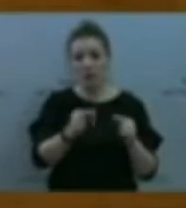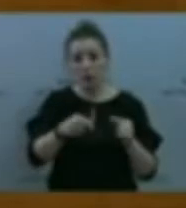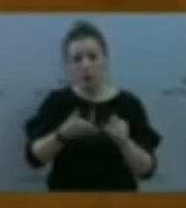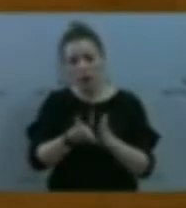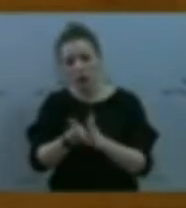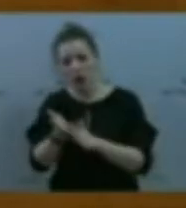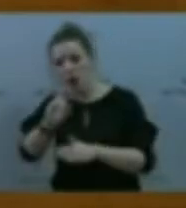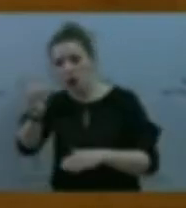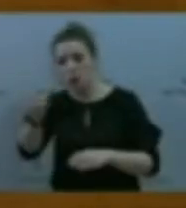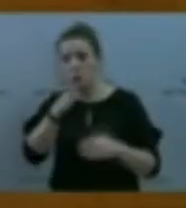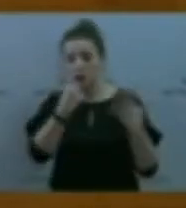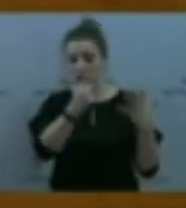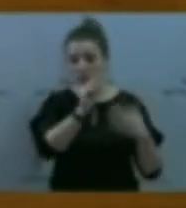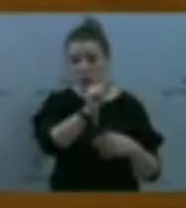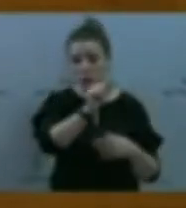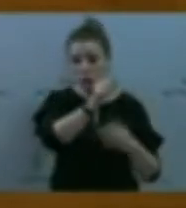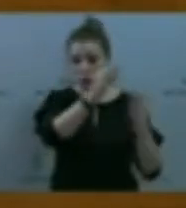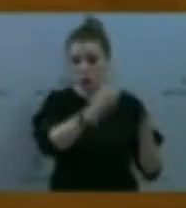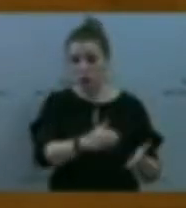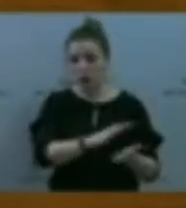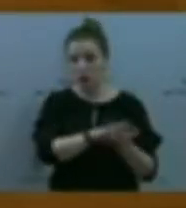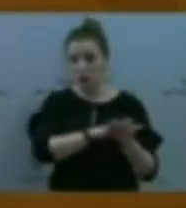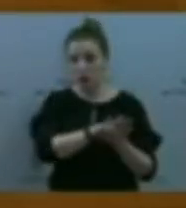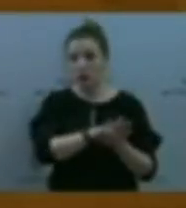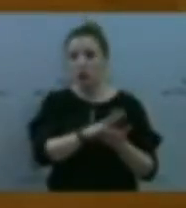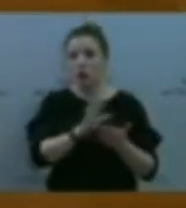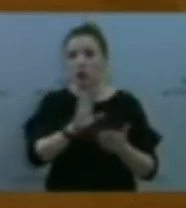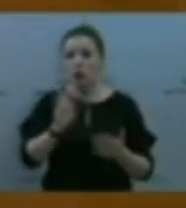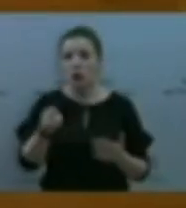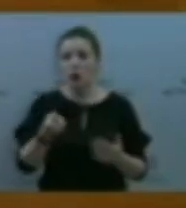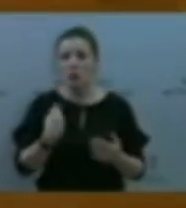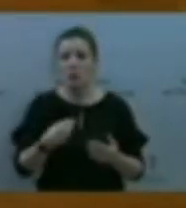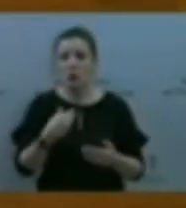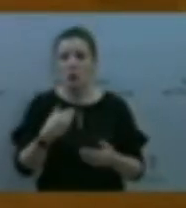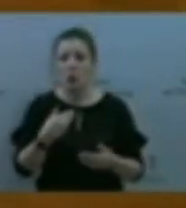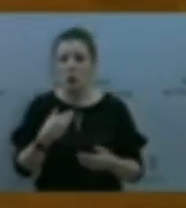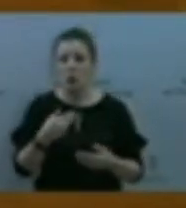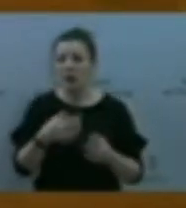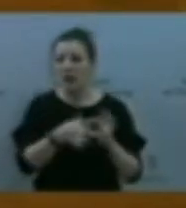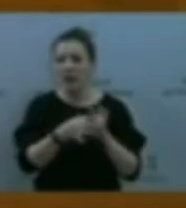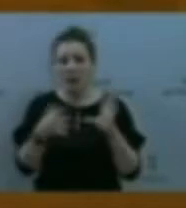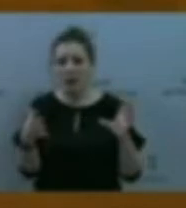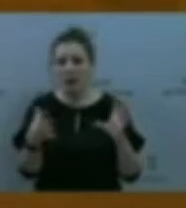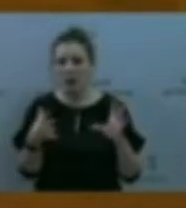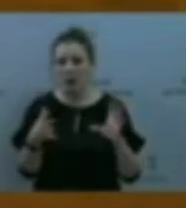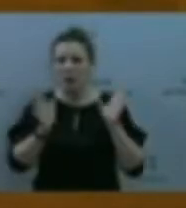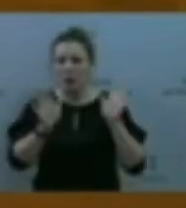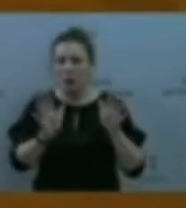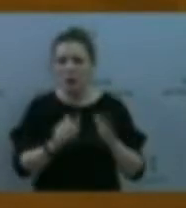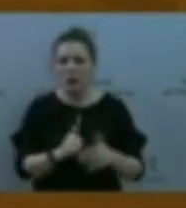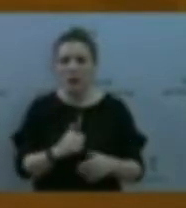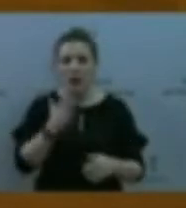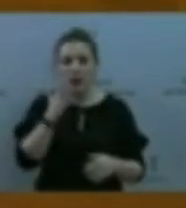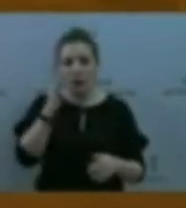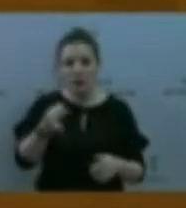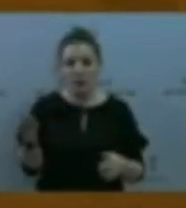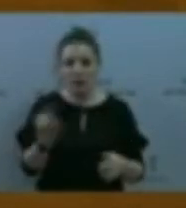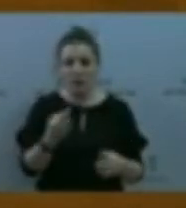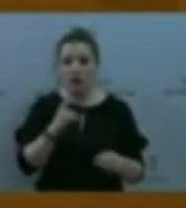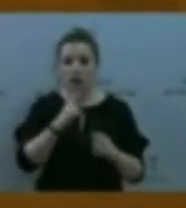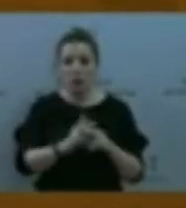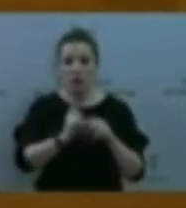hablando del Consejo General del Poder Judicial, que creo que no tiene nada que ver, pero que en el fondo es del nombramiento. O sea, que el subconsciente yo creo